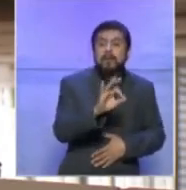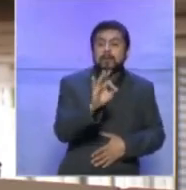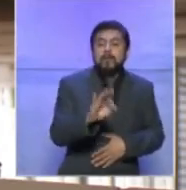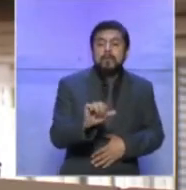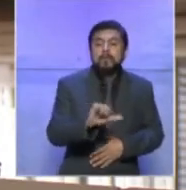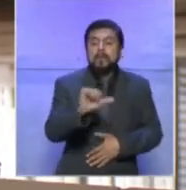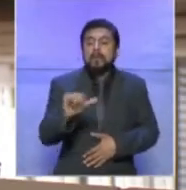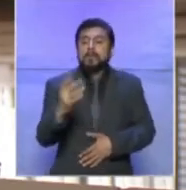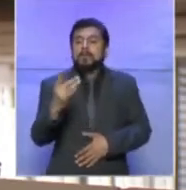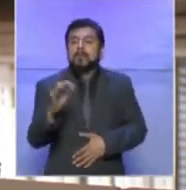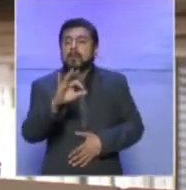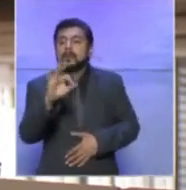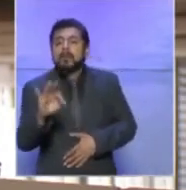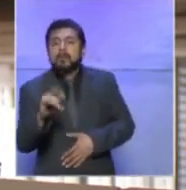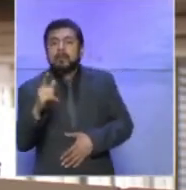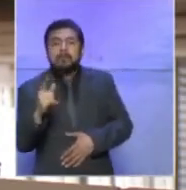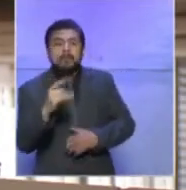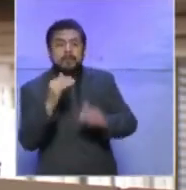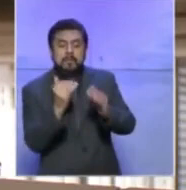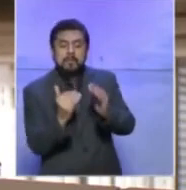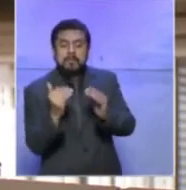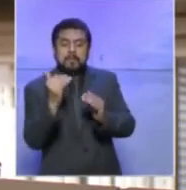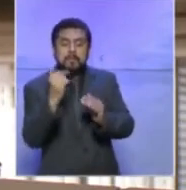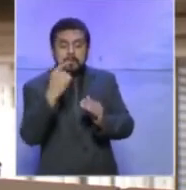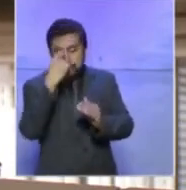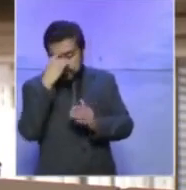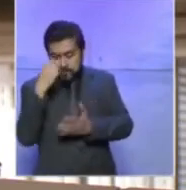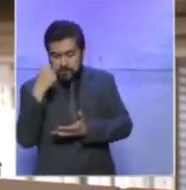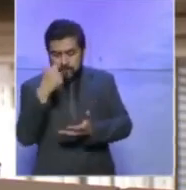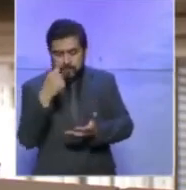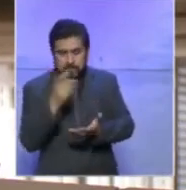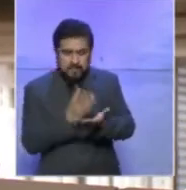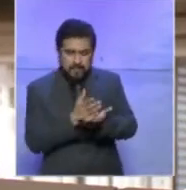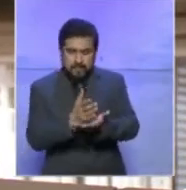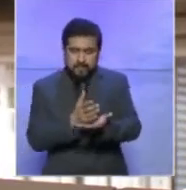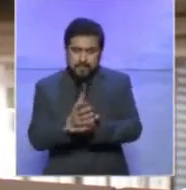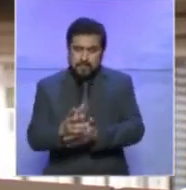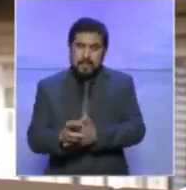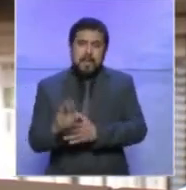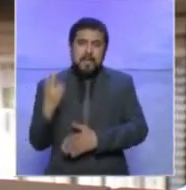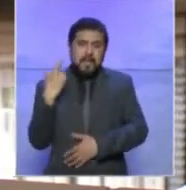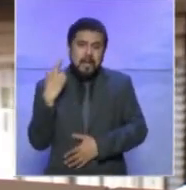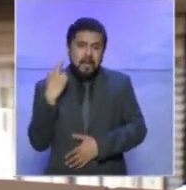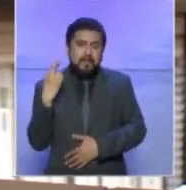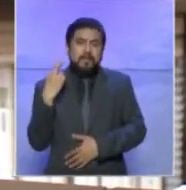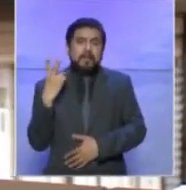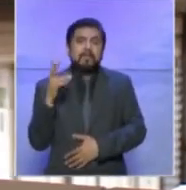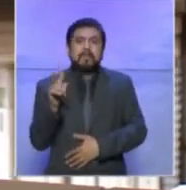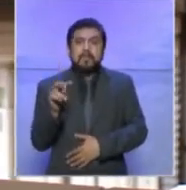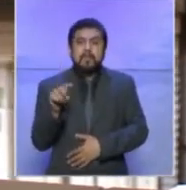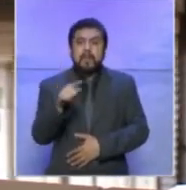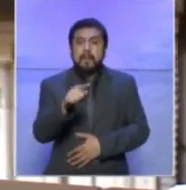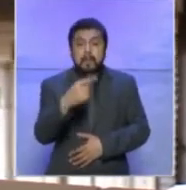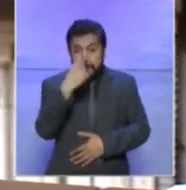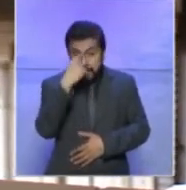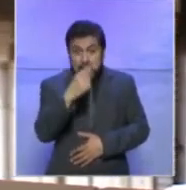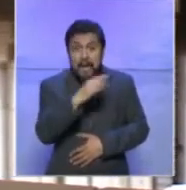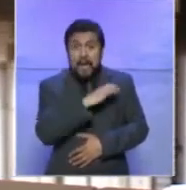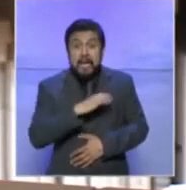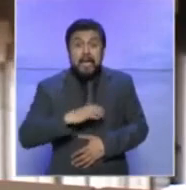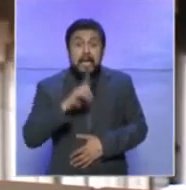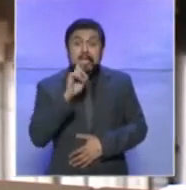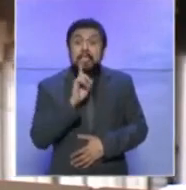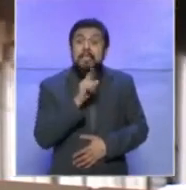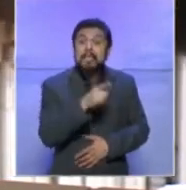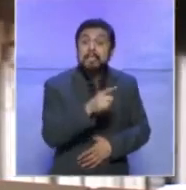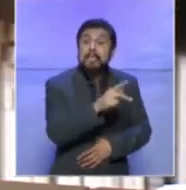de participación de las prerrogativas de financiamiento y acceso a radio y televisión para las candidaturas ocupadas por mujeres. Este criterio